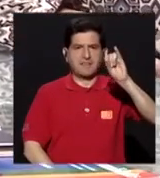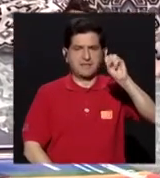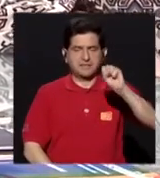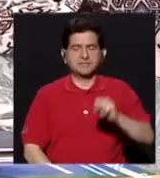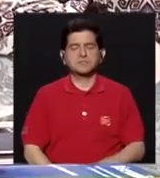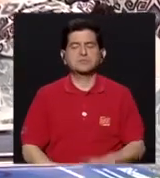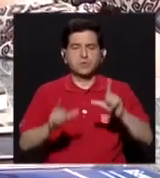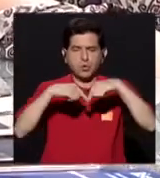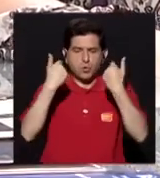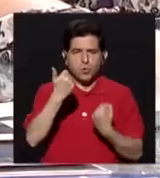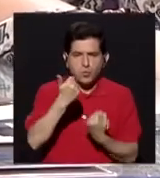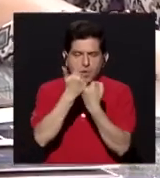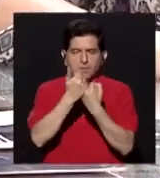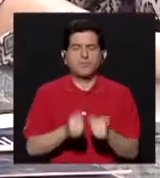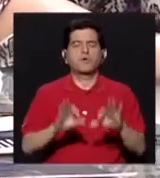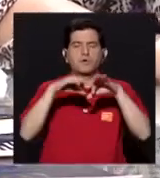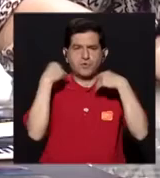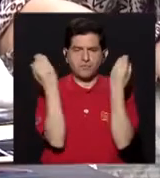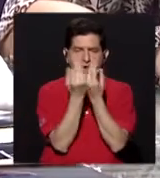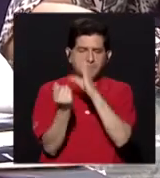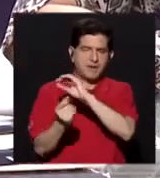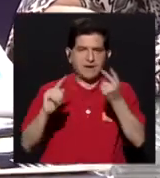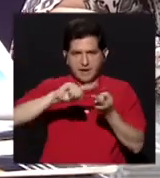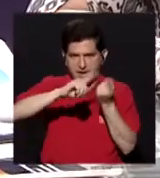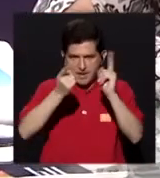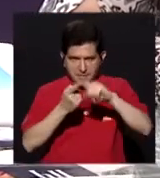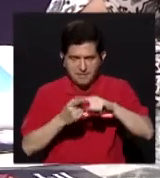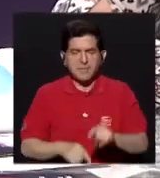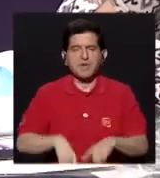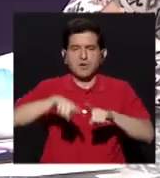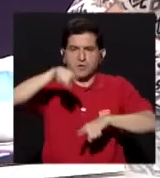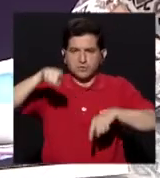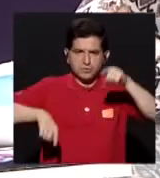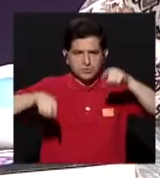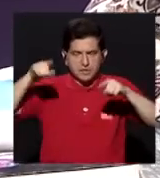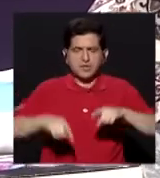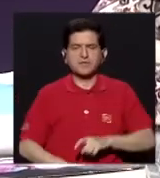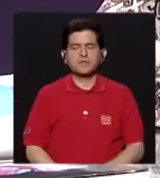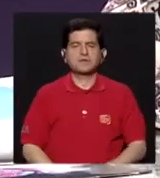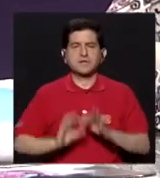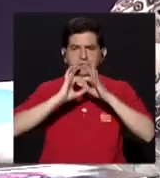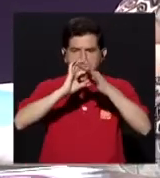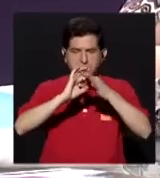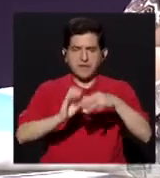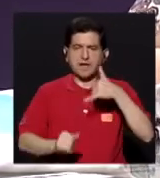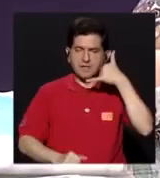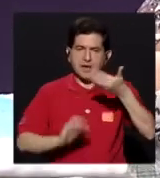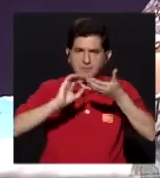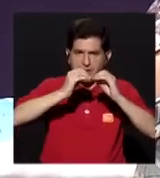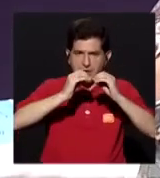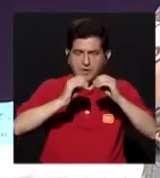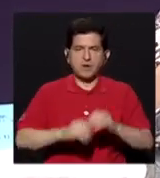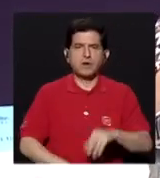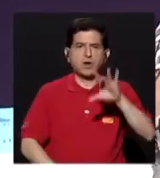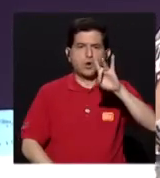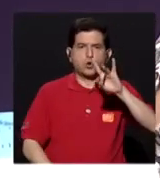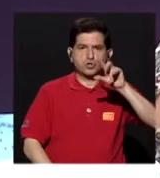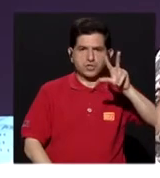Apoyo para Familiares y Amigos, así está, de la diversidad sexual. También pueden llamar a un número que es